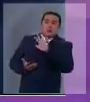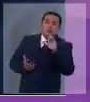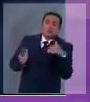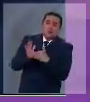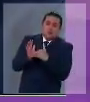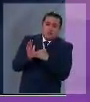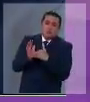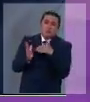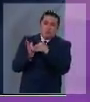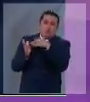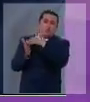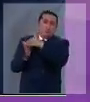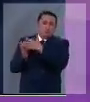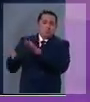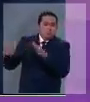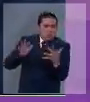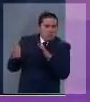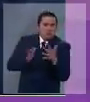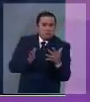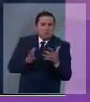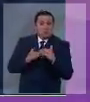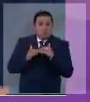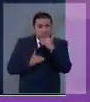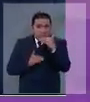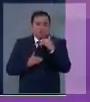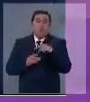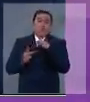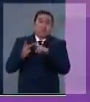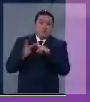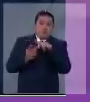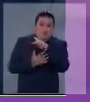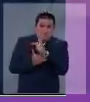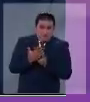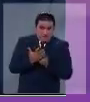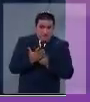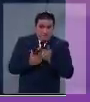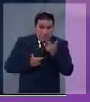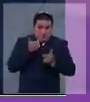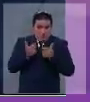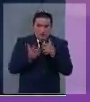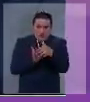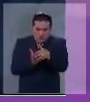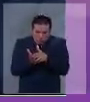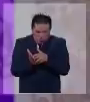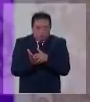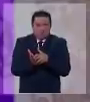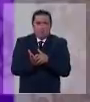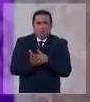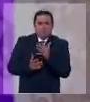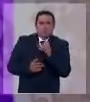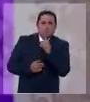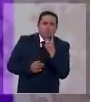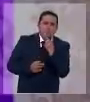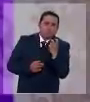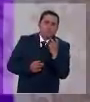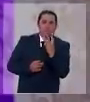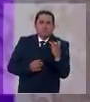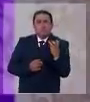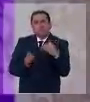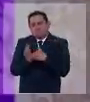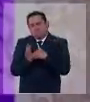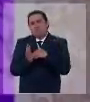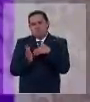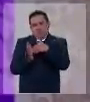El plan de austeridad nos daría de 200 a 300 mil millones. Tendríamos una